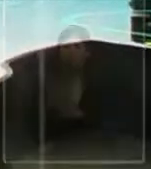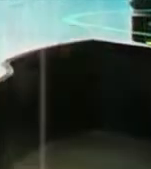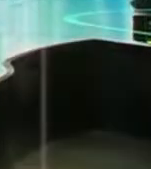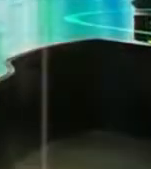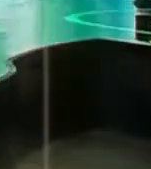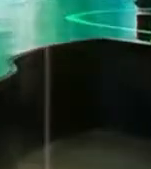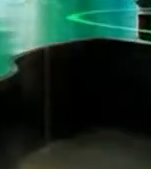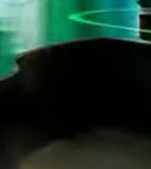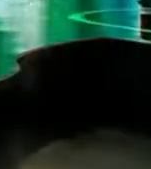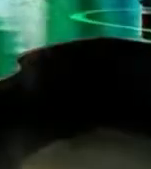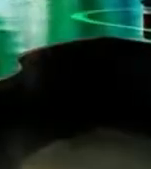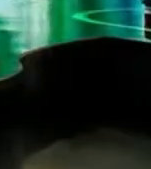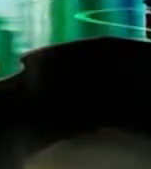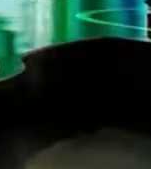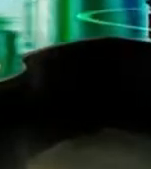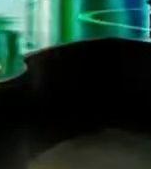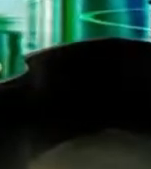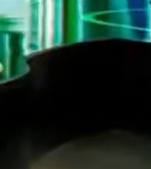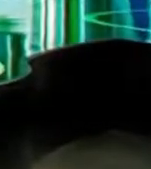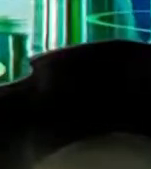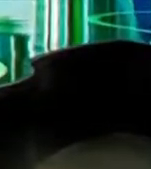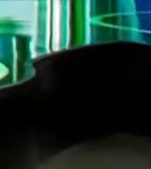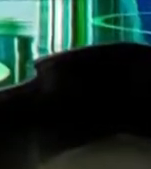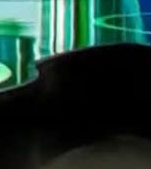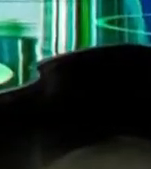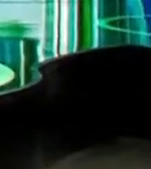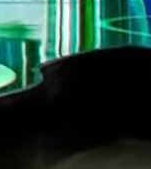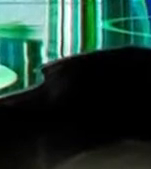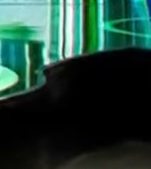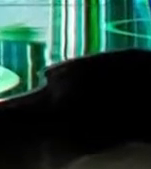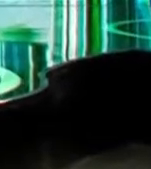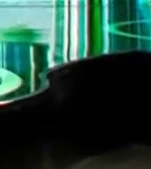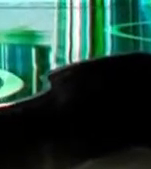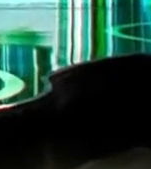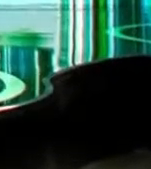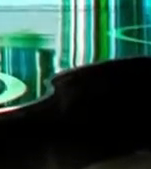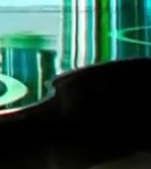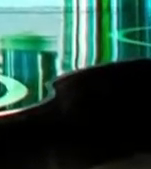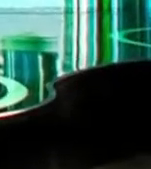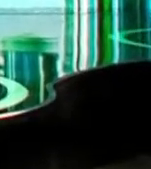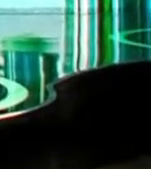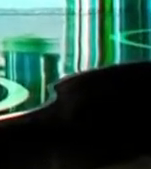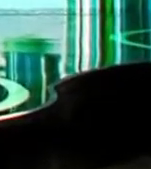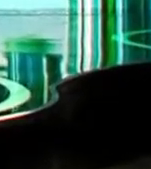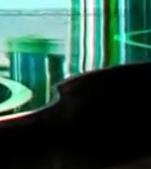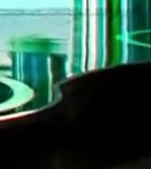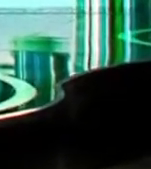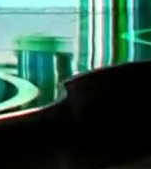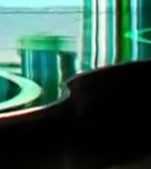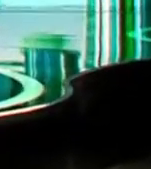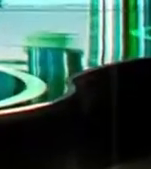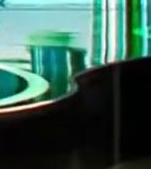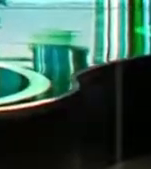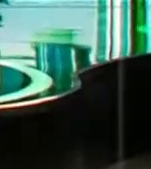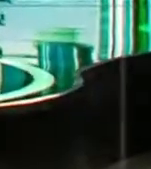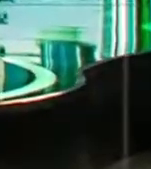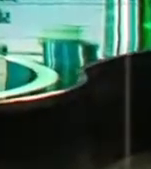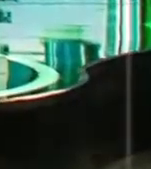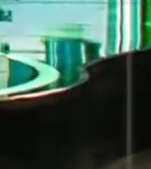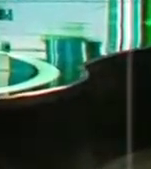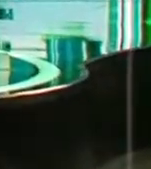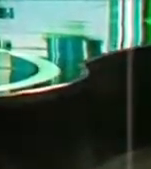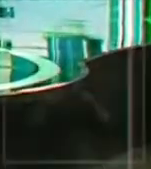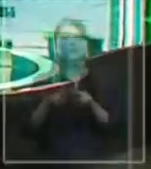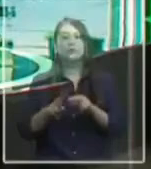esta participante y esta profesional, el aprender a escucharnos, el cuestionarnos qué estamos haciendo bien, qué